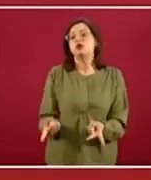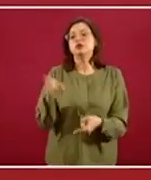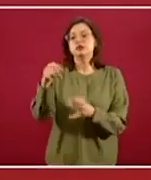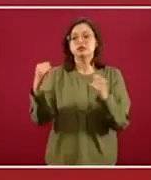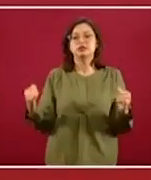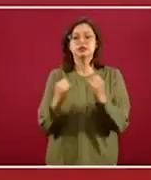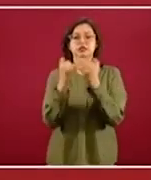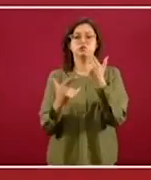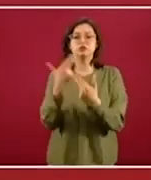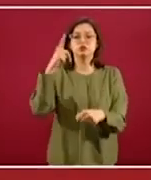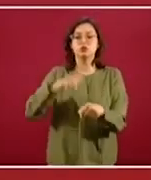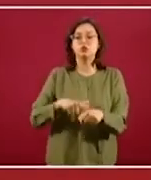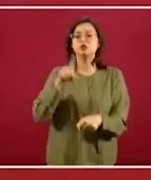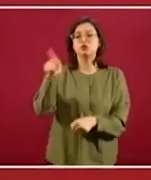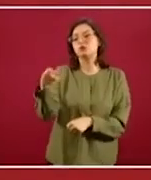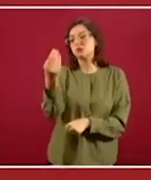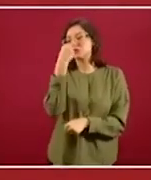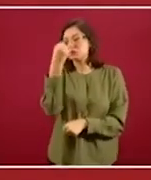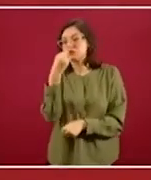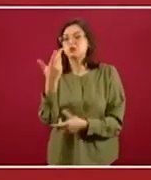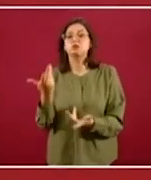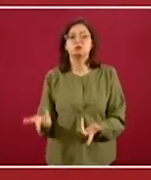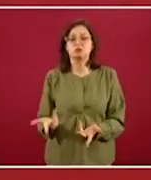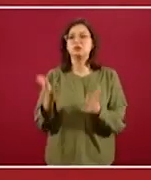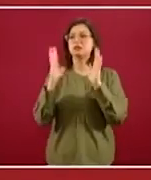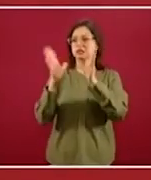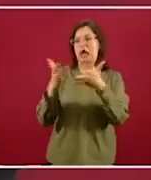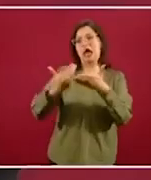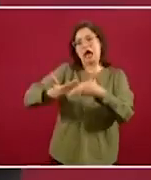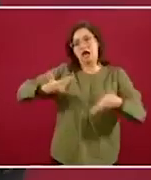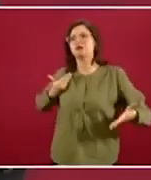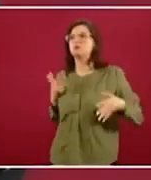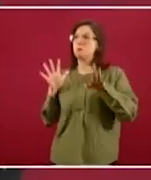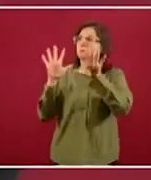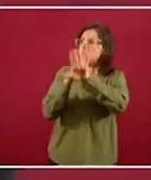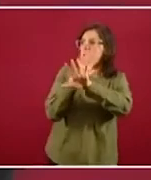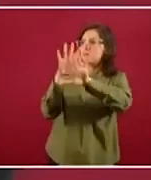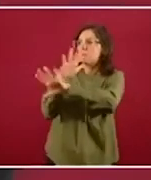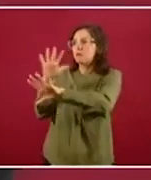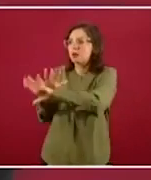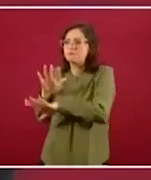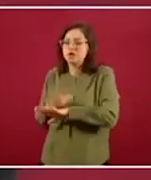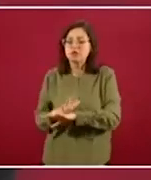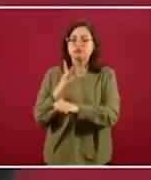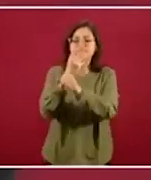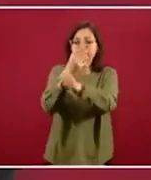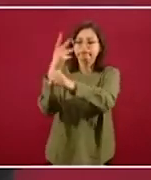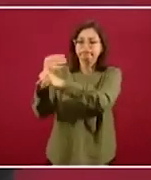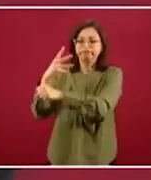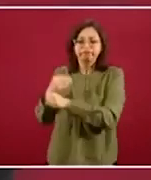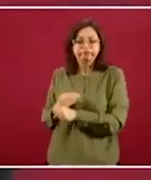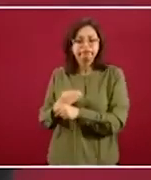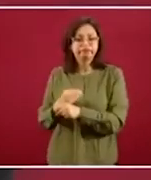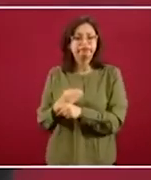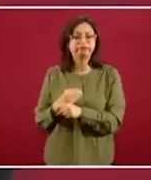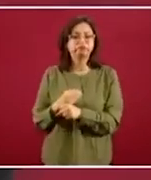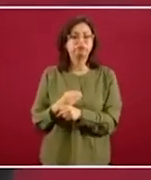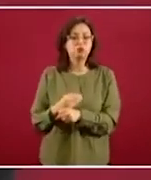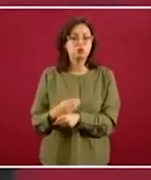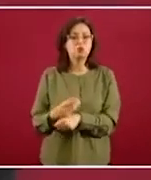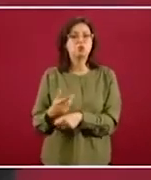y Nutrición Salvador Subirán han hecho esto previamente cuando tuvimos